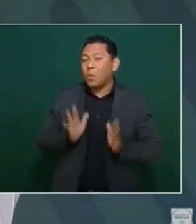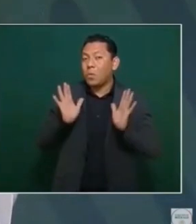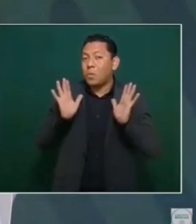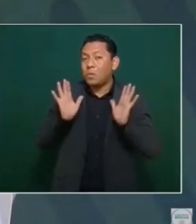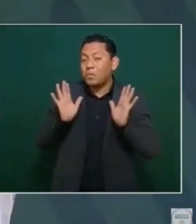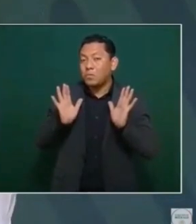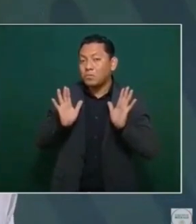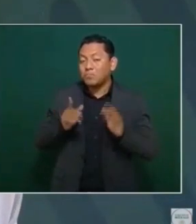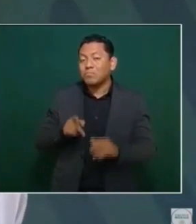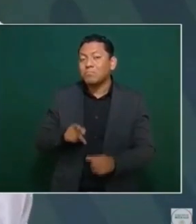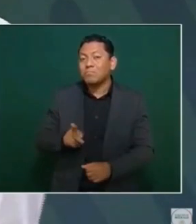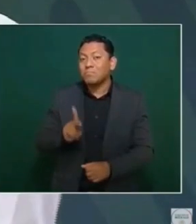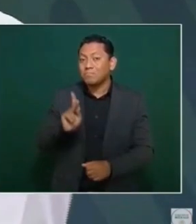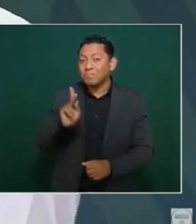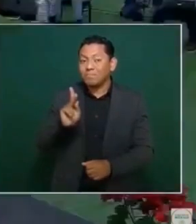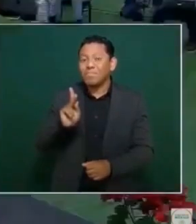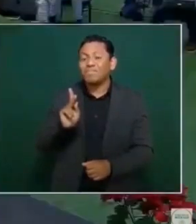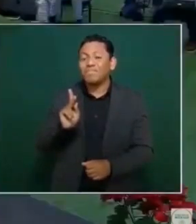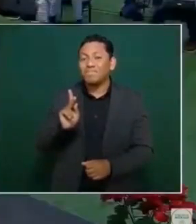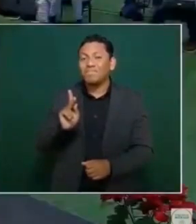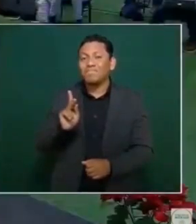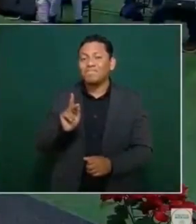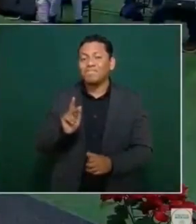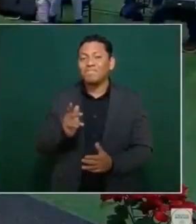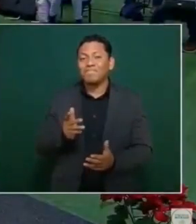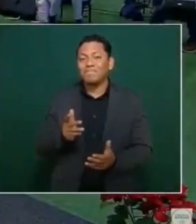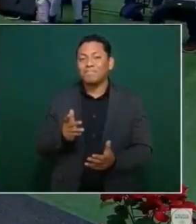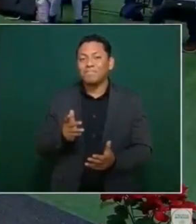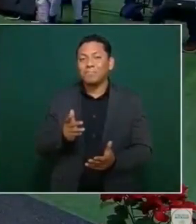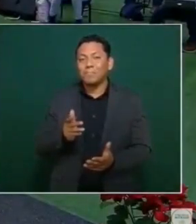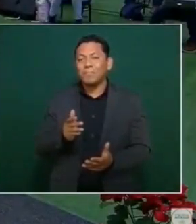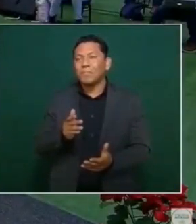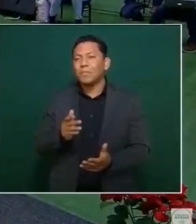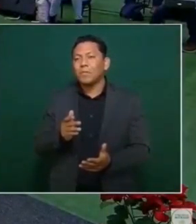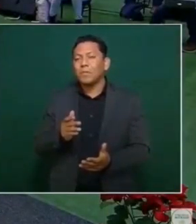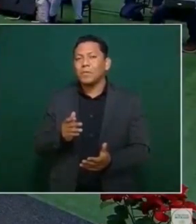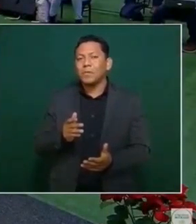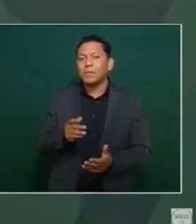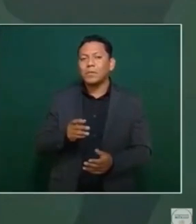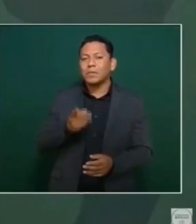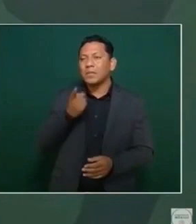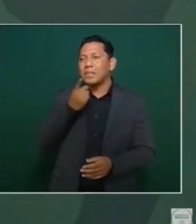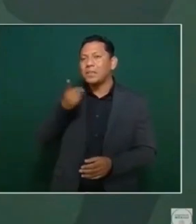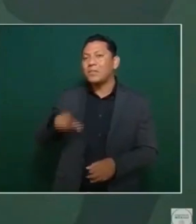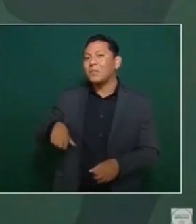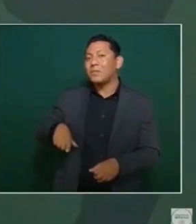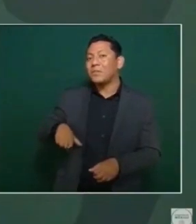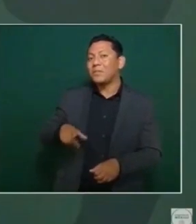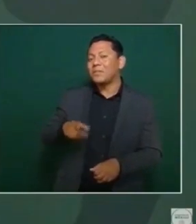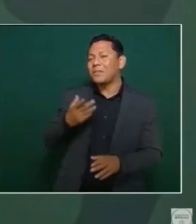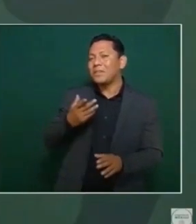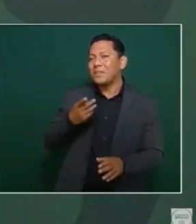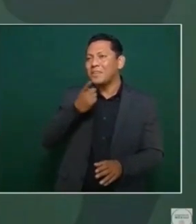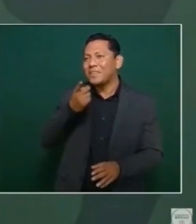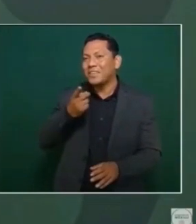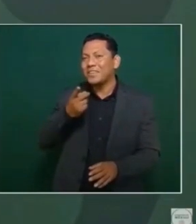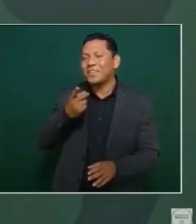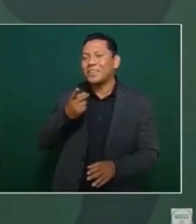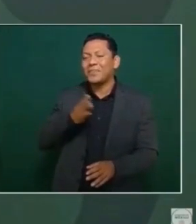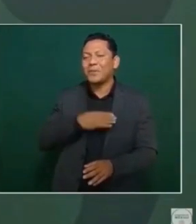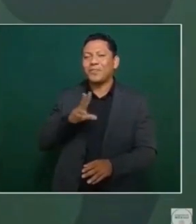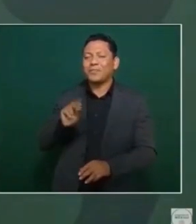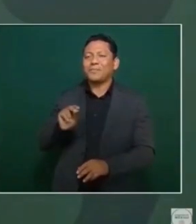claro está este recorrido bueno no